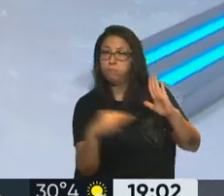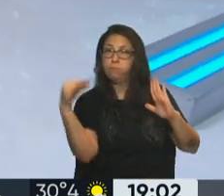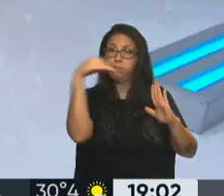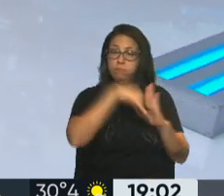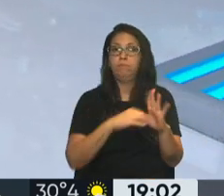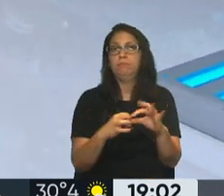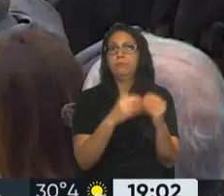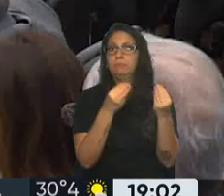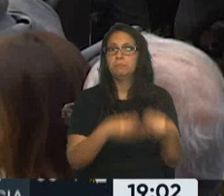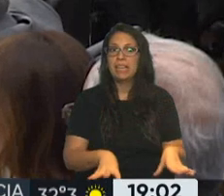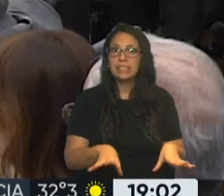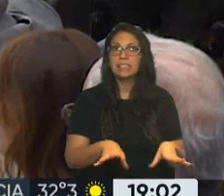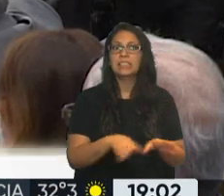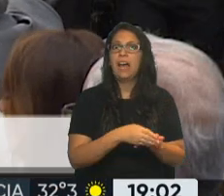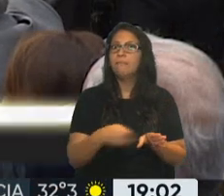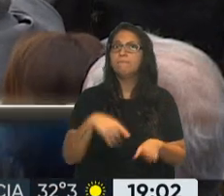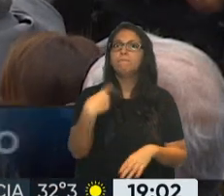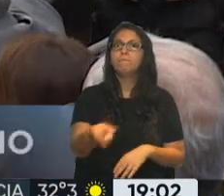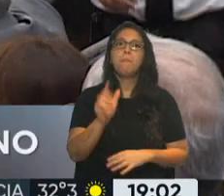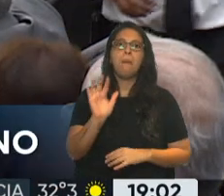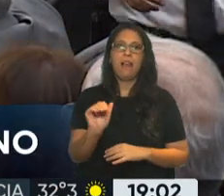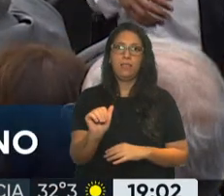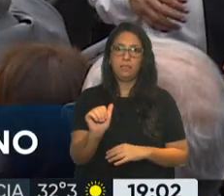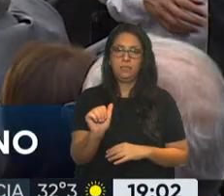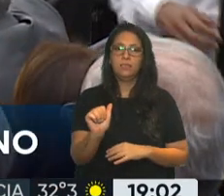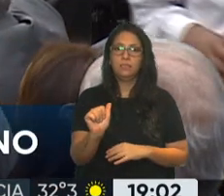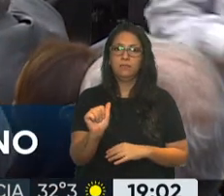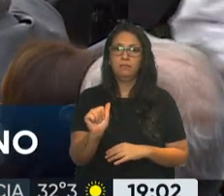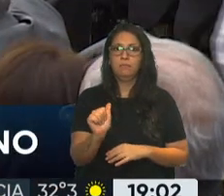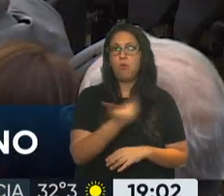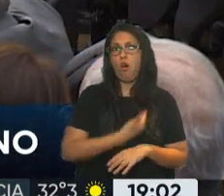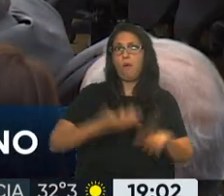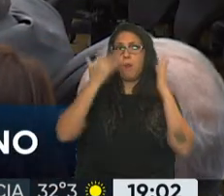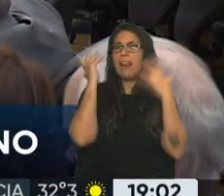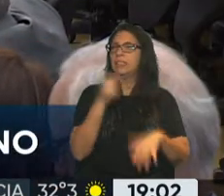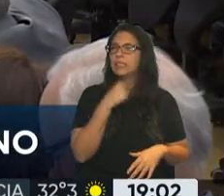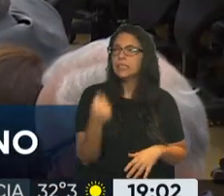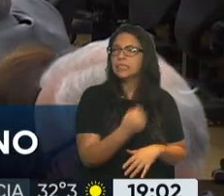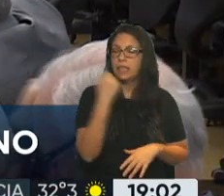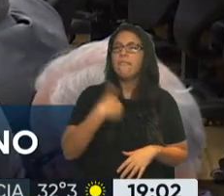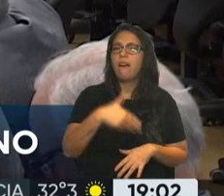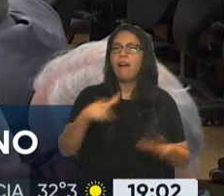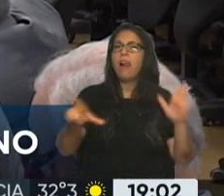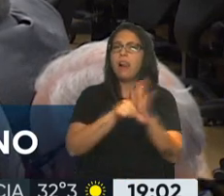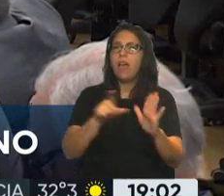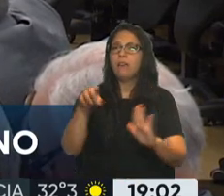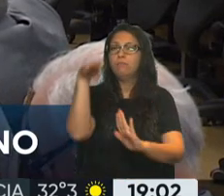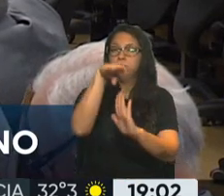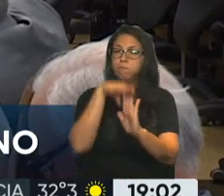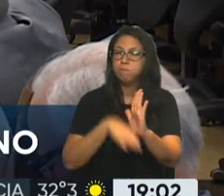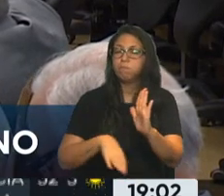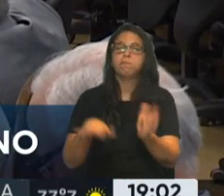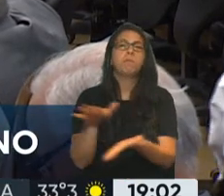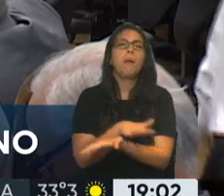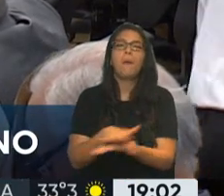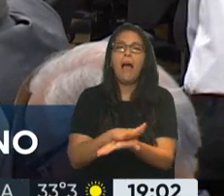Ómnibus comienza Este martes con el gobierno de milei que confía en que logrará la aprobación de la ley de bases y principios para la